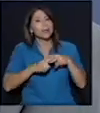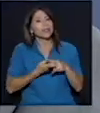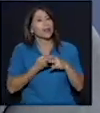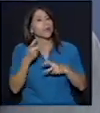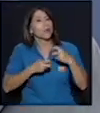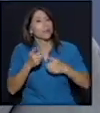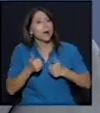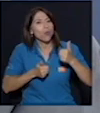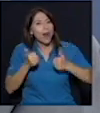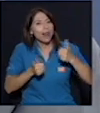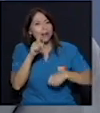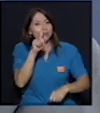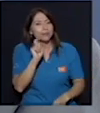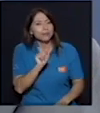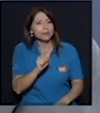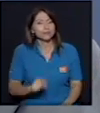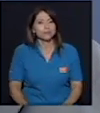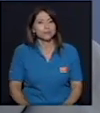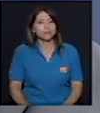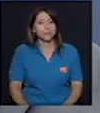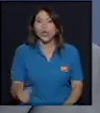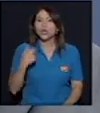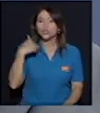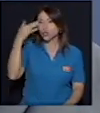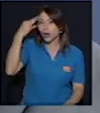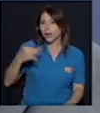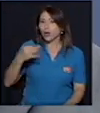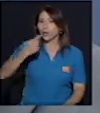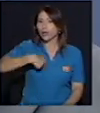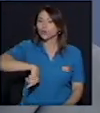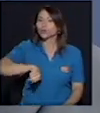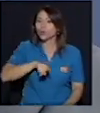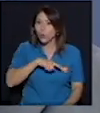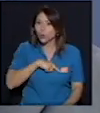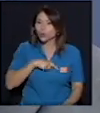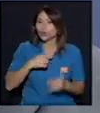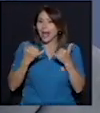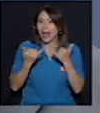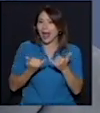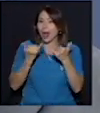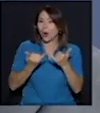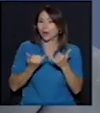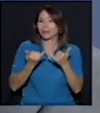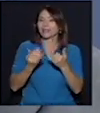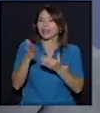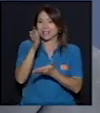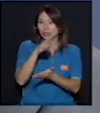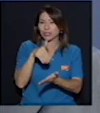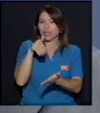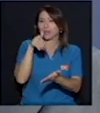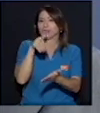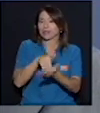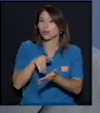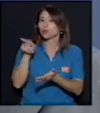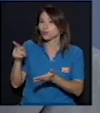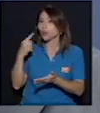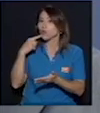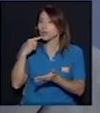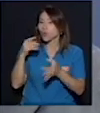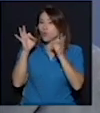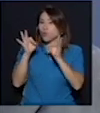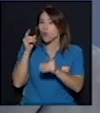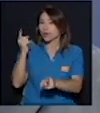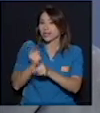Mire, yo creo que estamos exactamente en el epicentro, usted lo ha planteado correctamente, en los dos